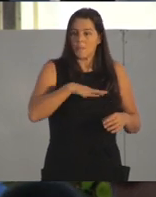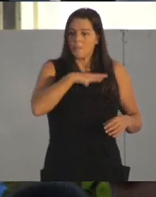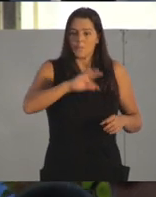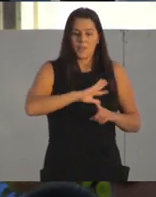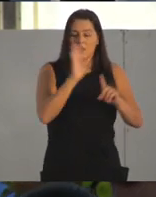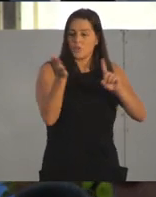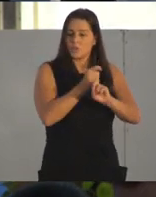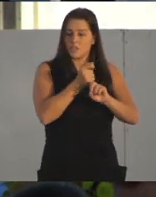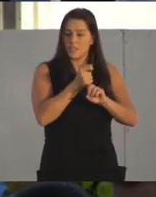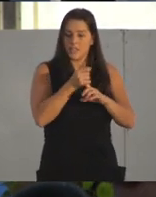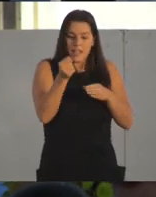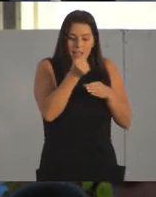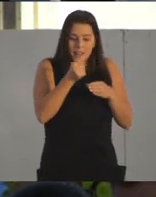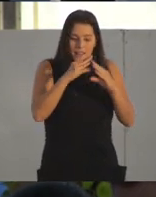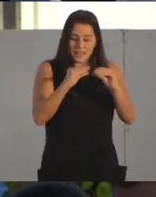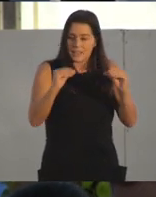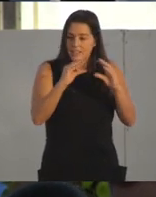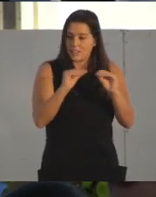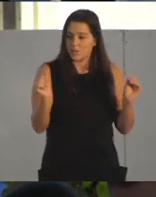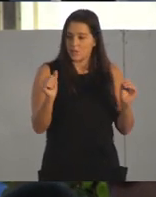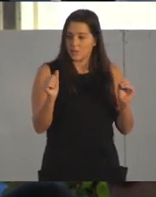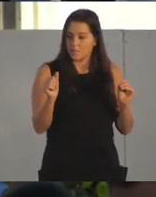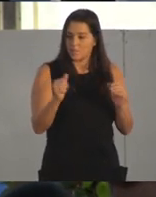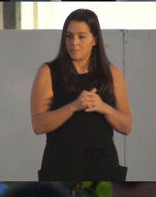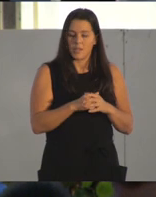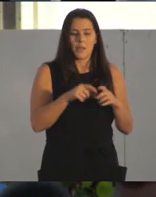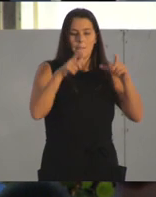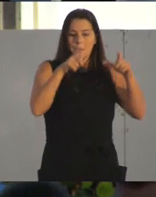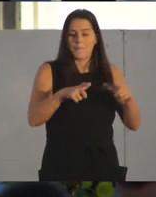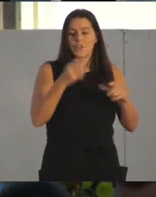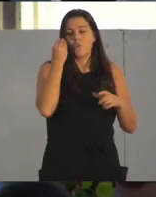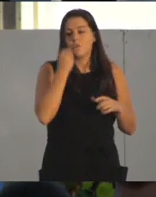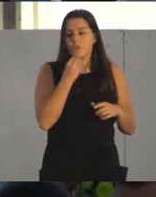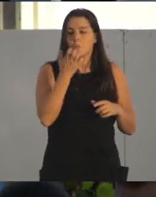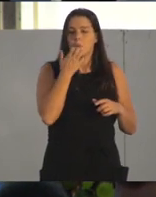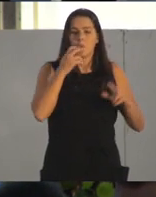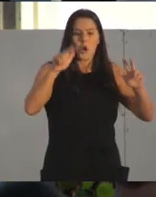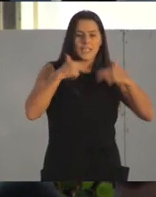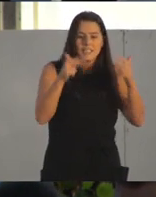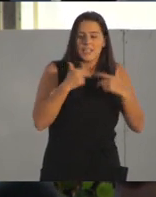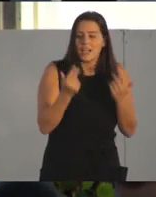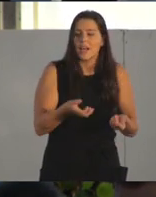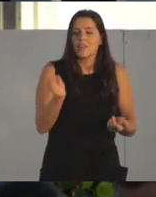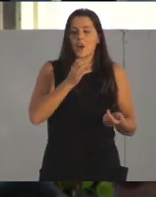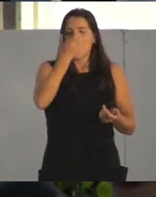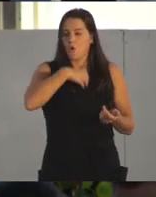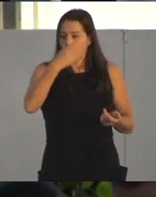perfectamente conseguida la textura de cualquier plato frío. Plato frío me refiero a ensaladas y a todo tipo de